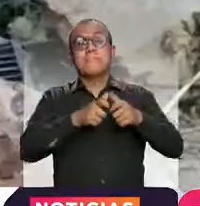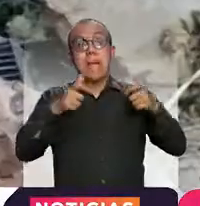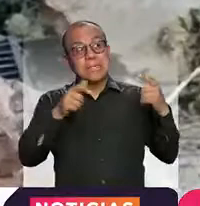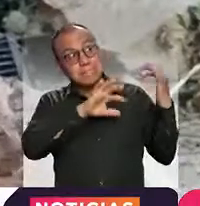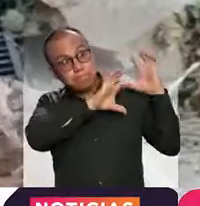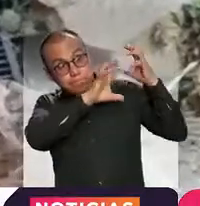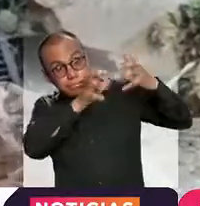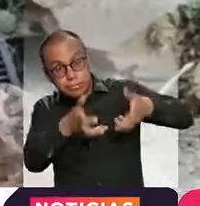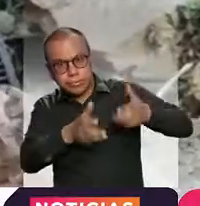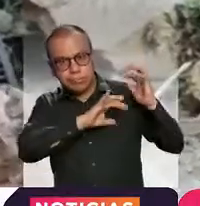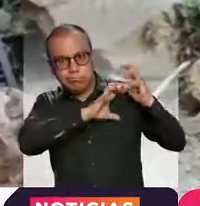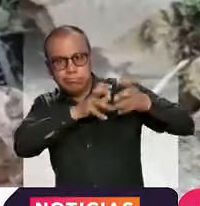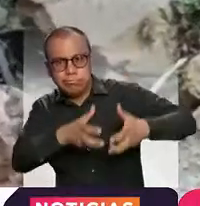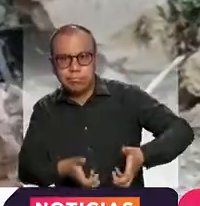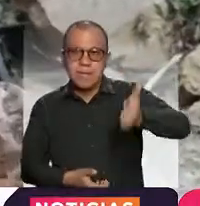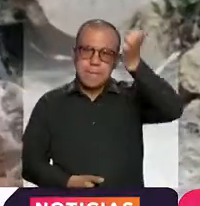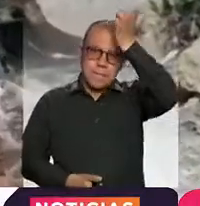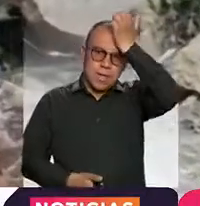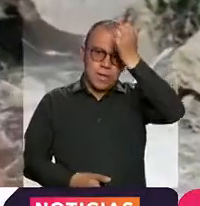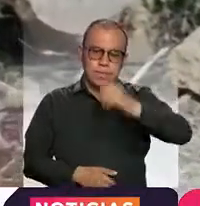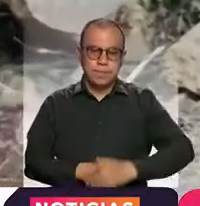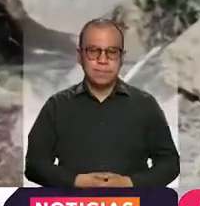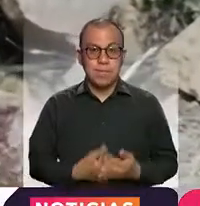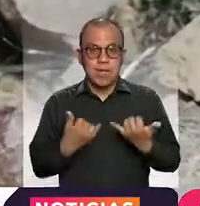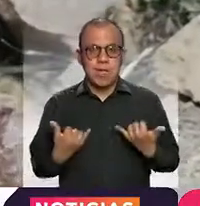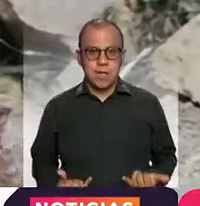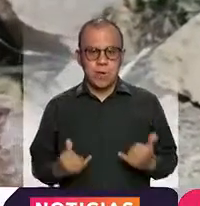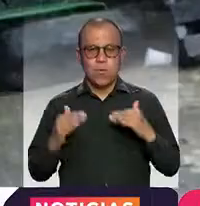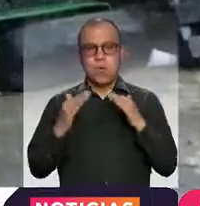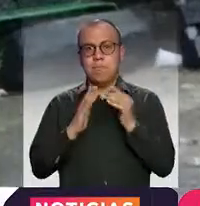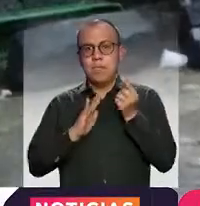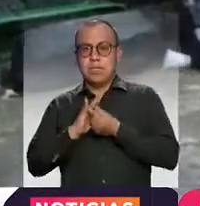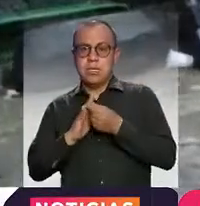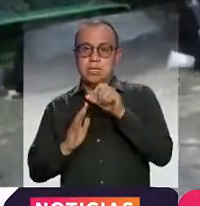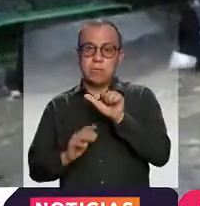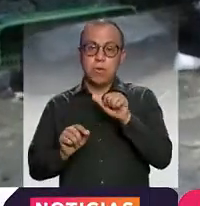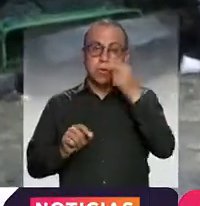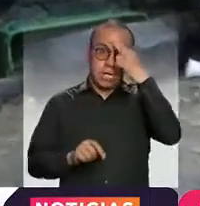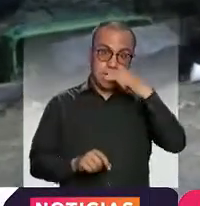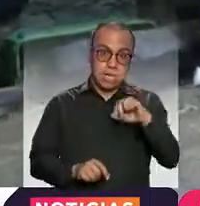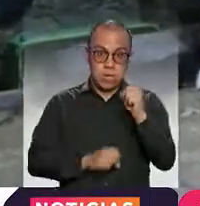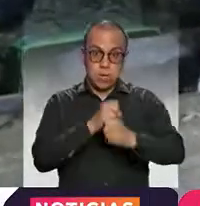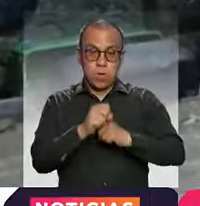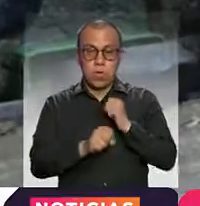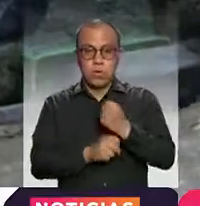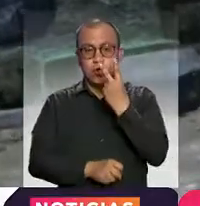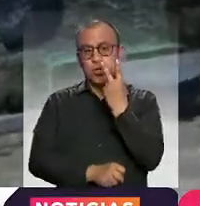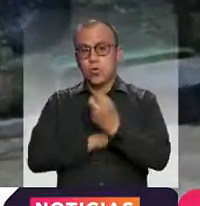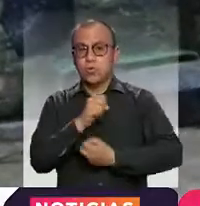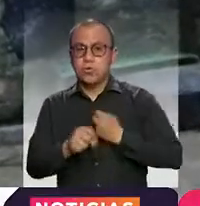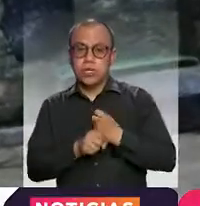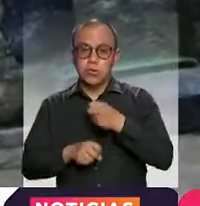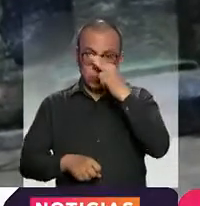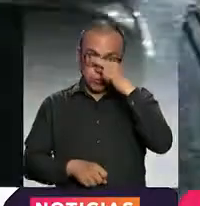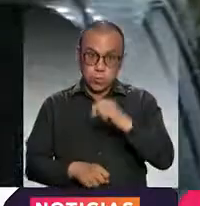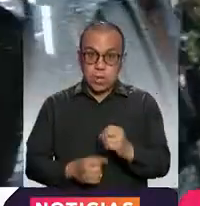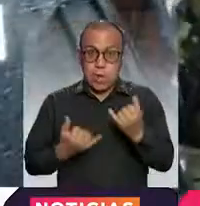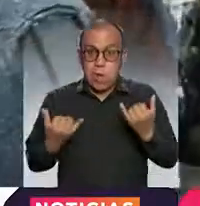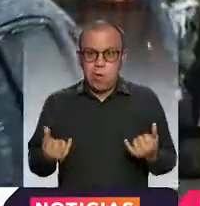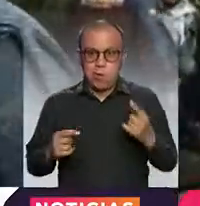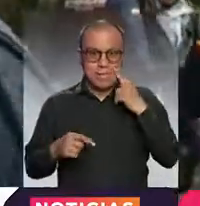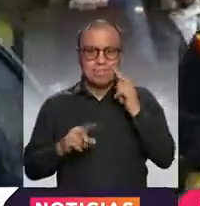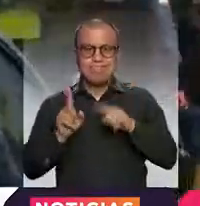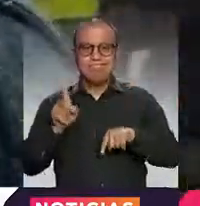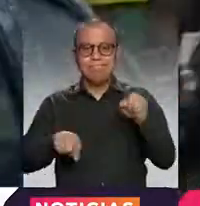arriba. En el predio afectado vive Alexander López con su esposa, sus dos hijos mayores y un niño de 2 años. Él afirma que